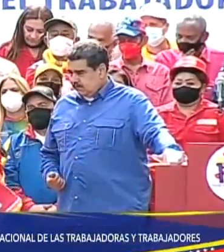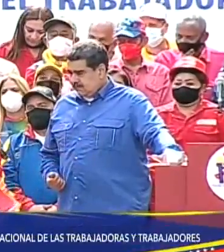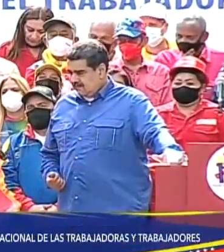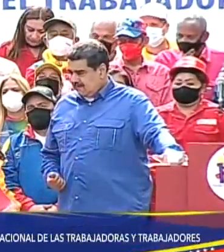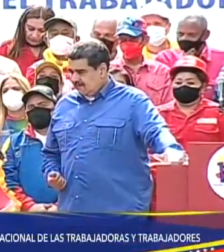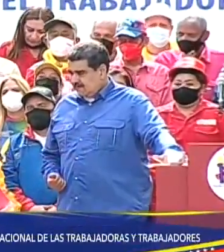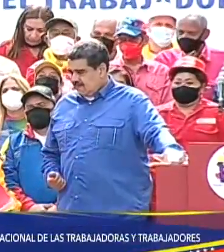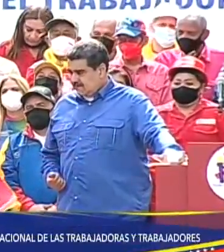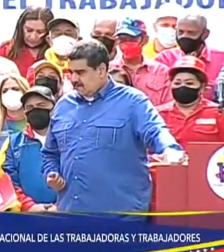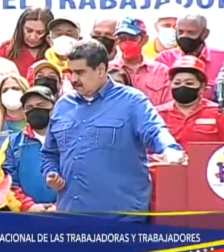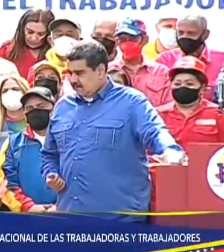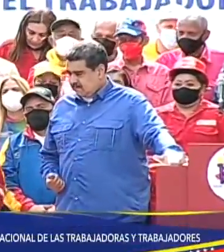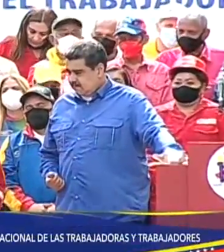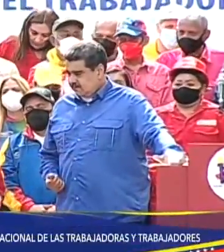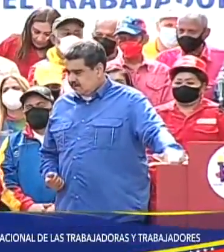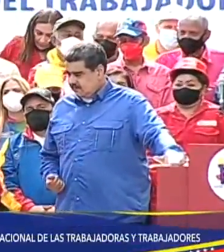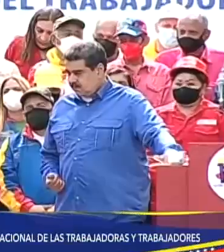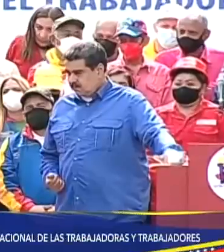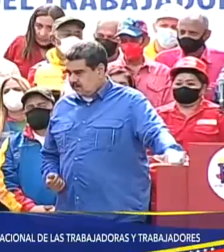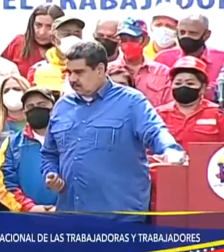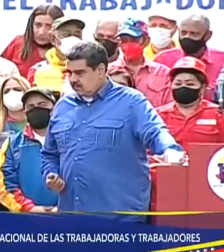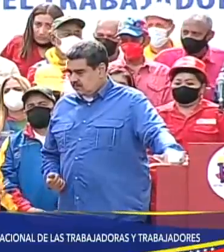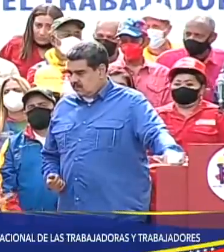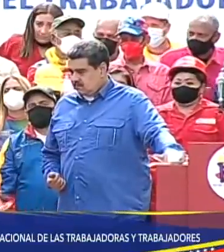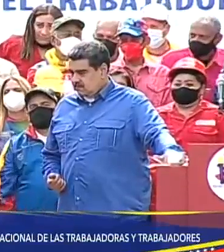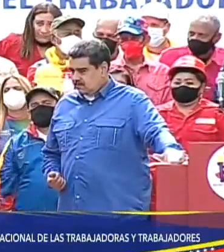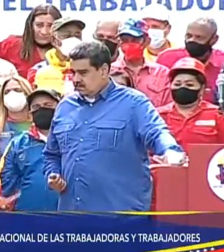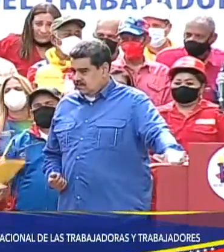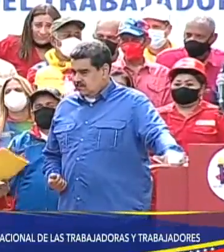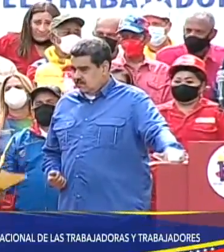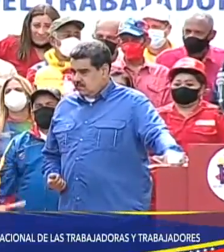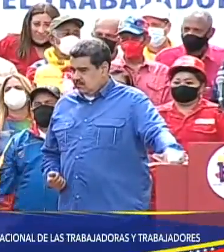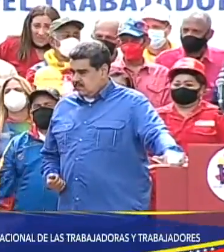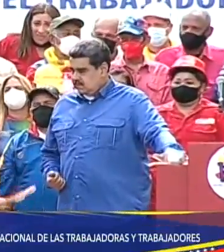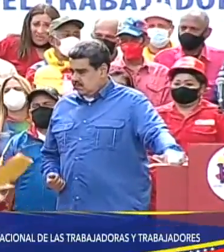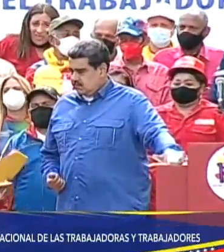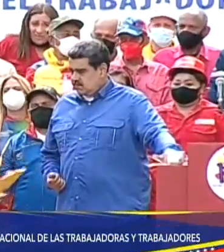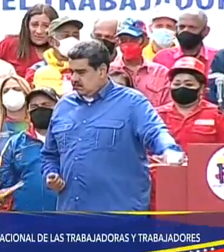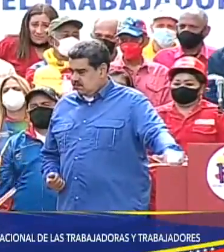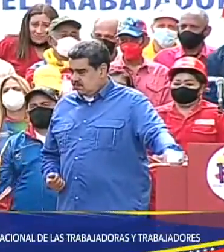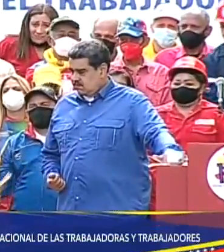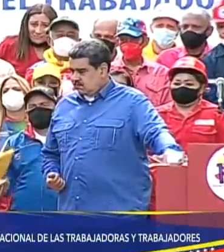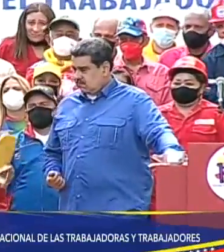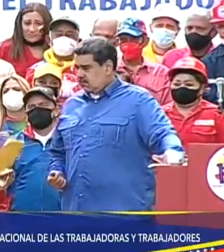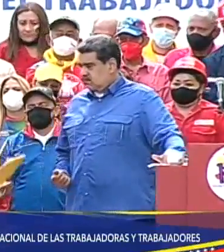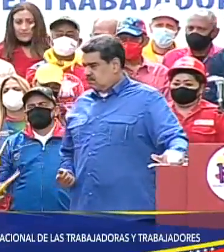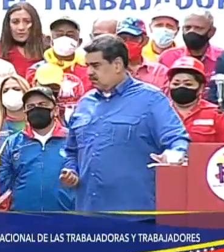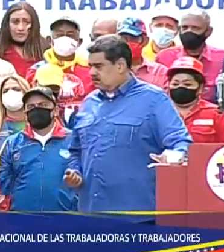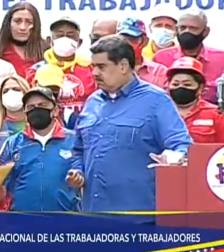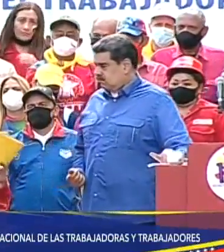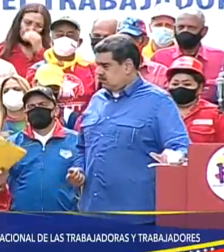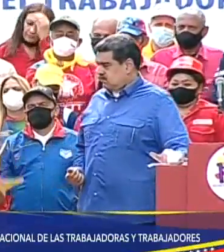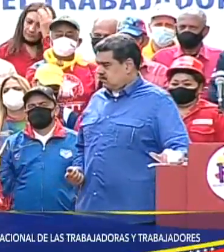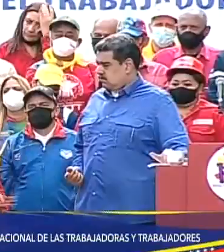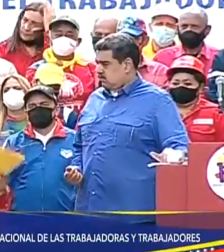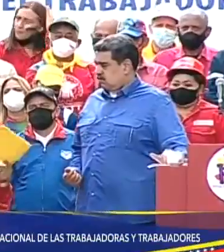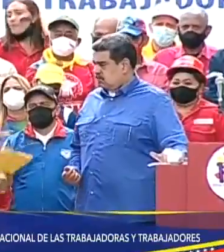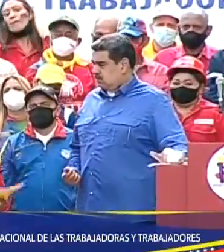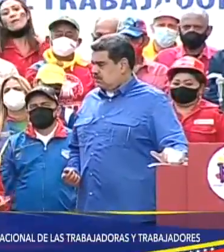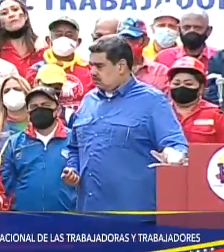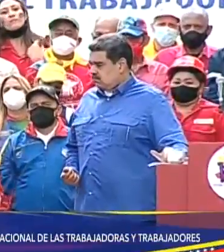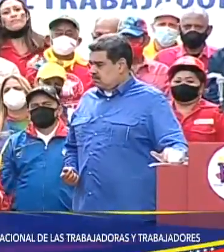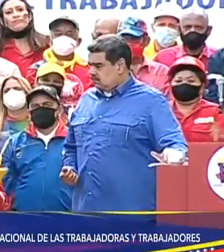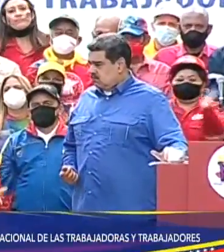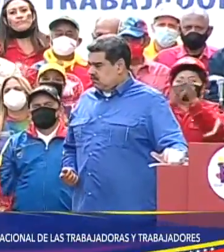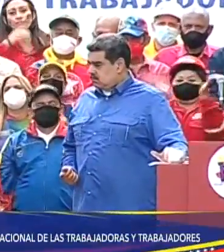lo tiene usted allí, es, señor presidente, es la creación de la Superintendencia Nacional para los Consejos Productivos